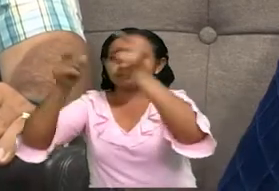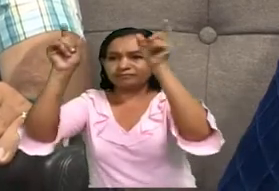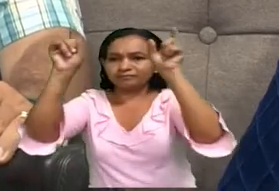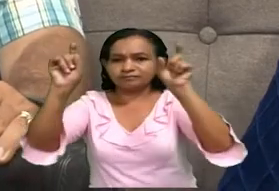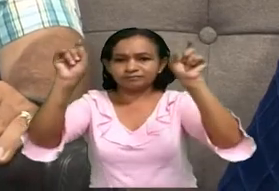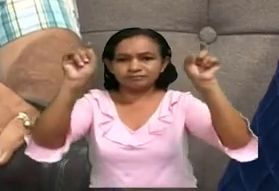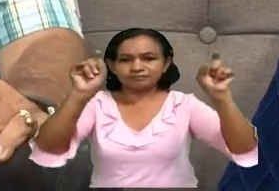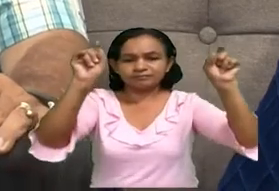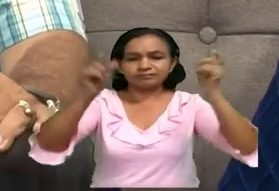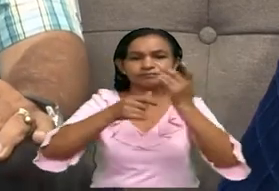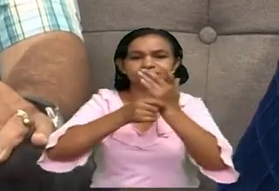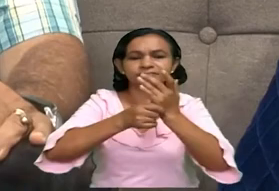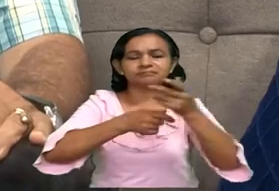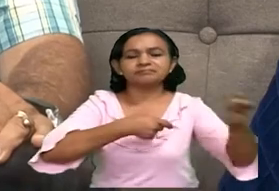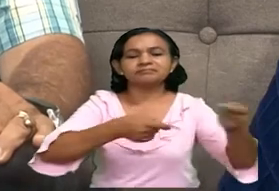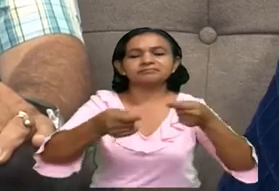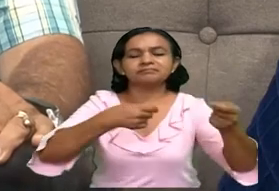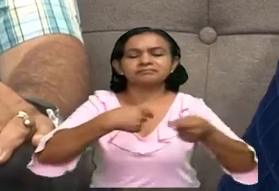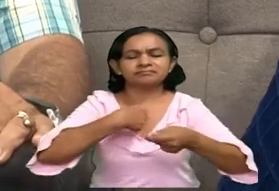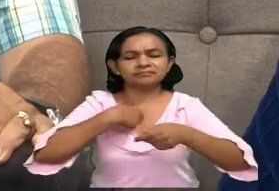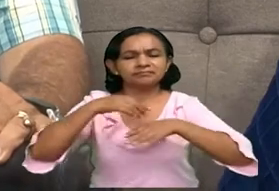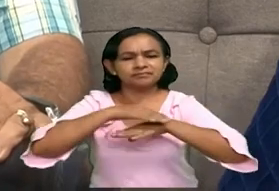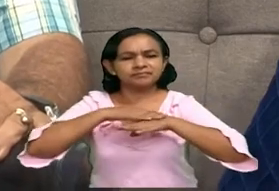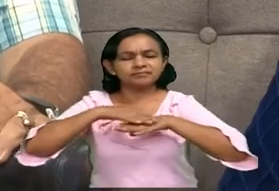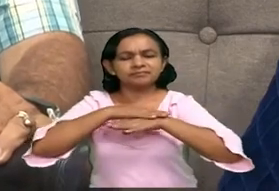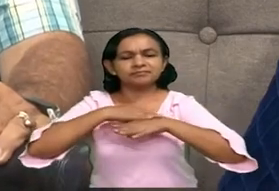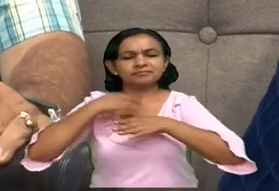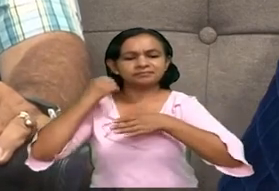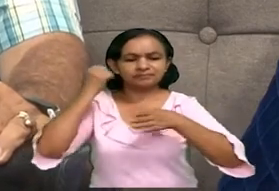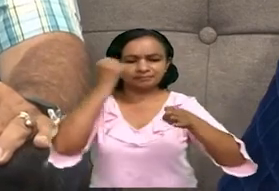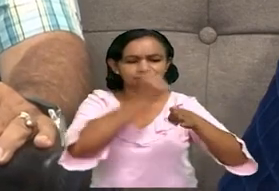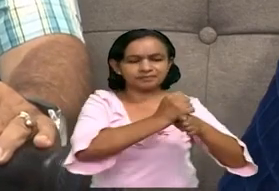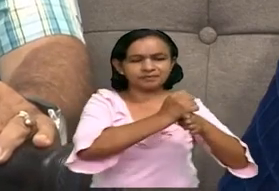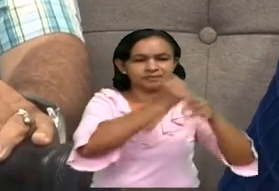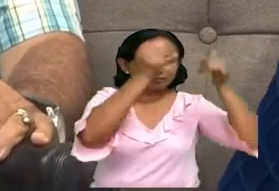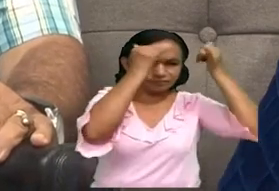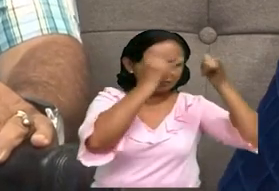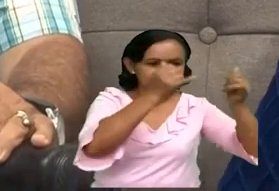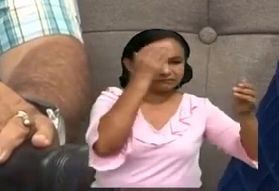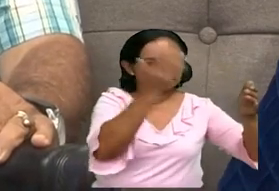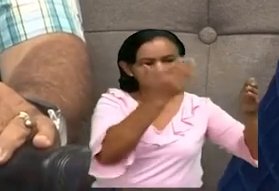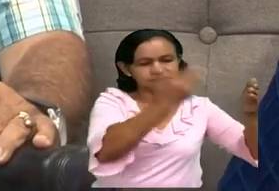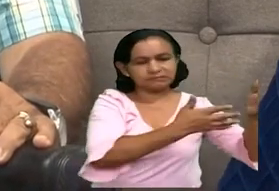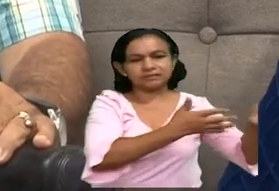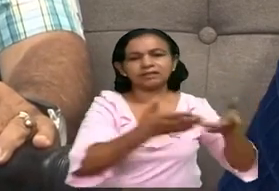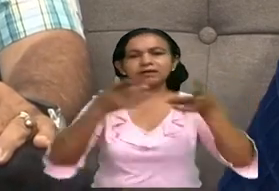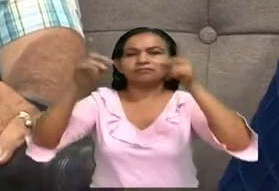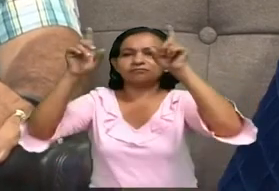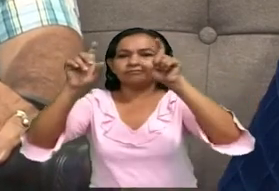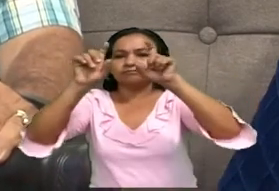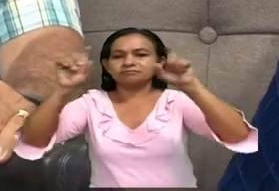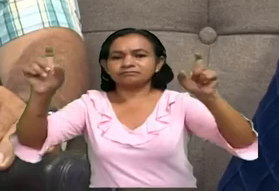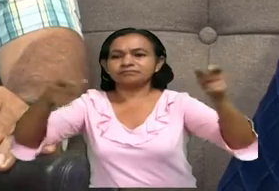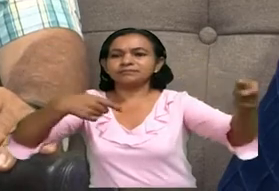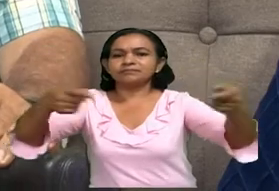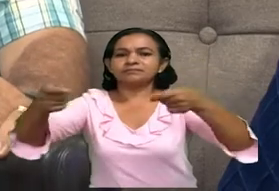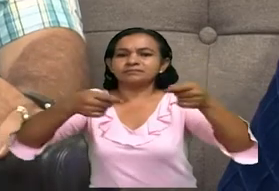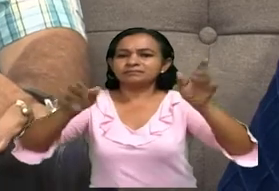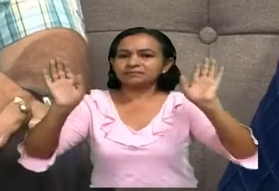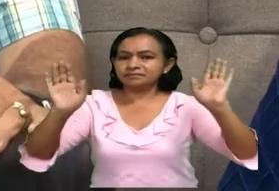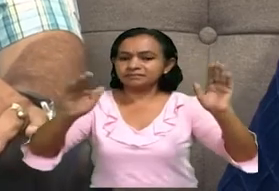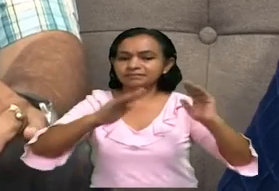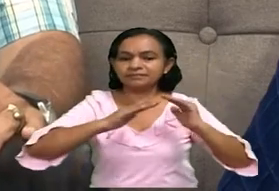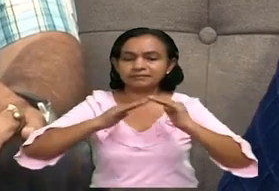una persona que está autorizada para ejercer esa actividad en el territorio. Por otro lado, las ciudades